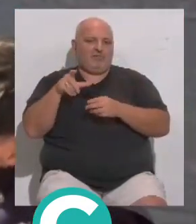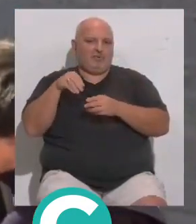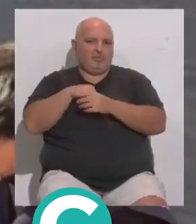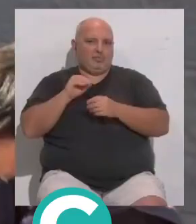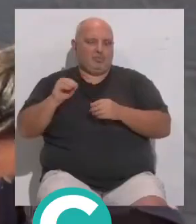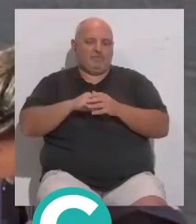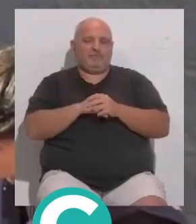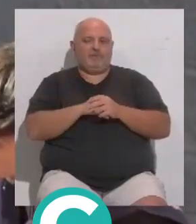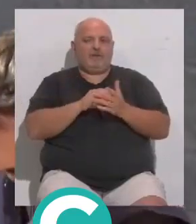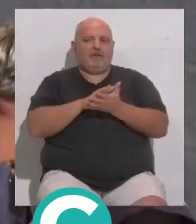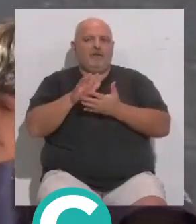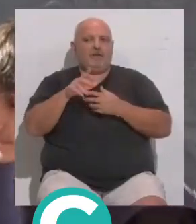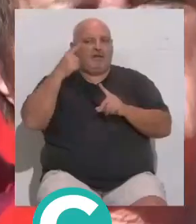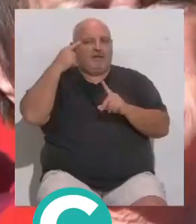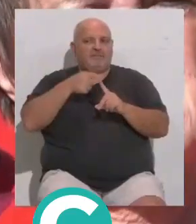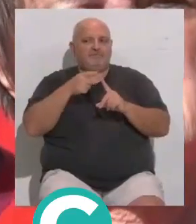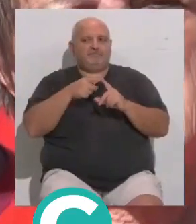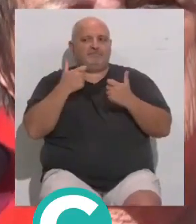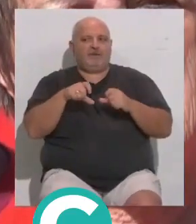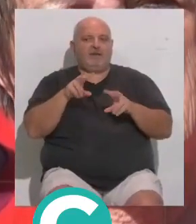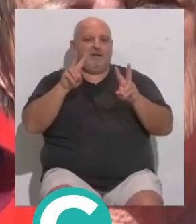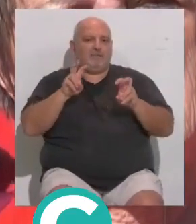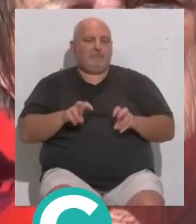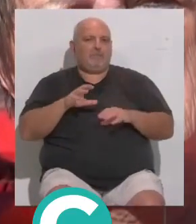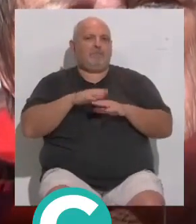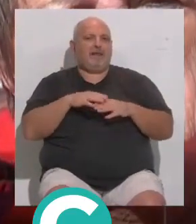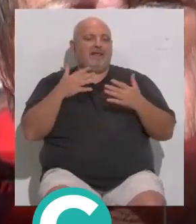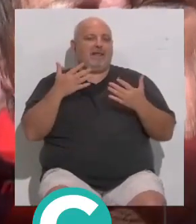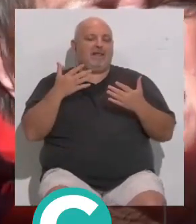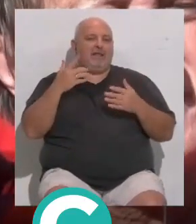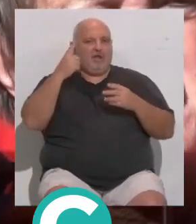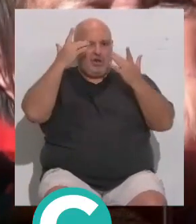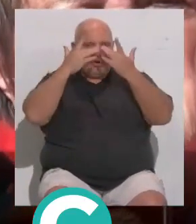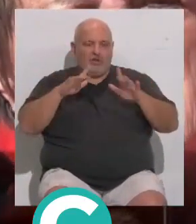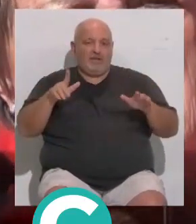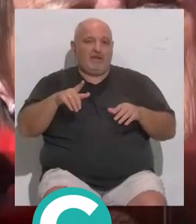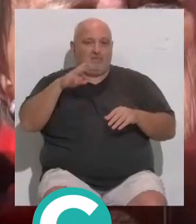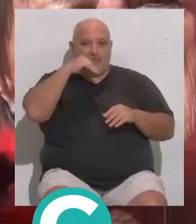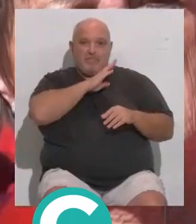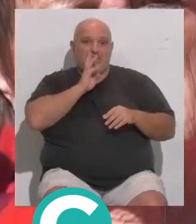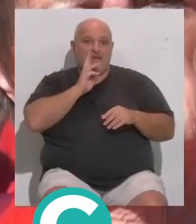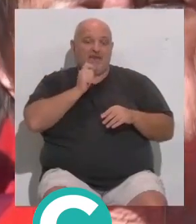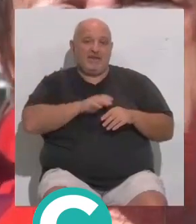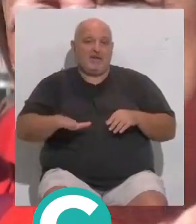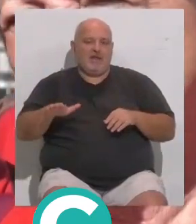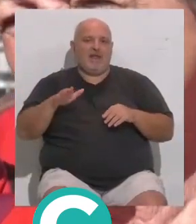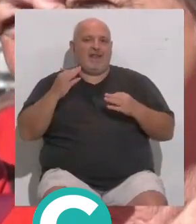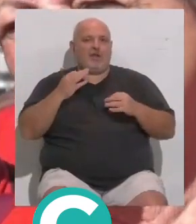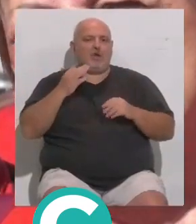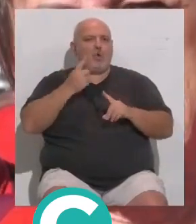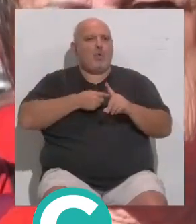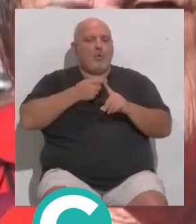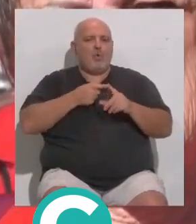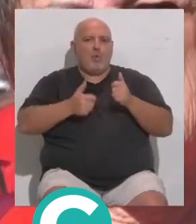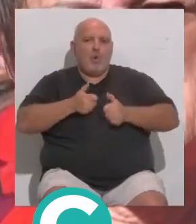Sanitario. Pues este año lo hemos dedicado un poquito a este tema, para que a ver si se conciencian tanto los padres como los niños a que no